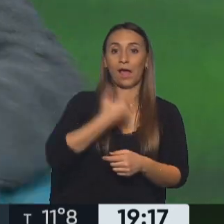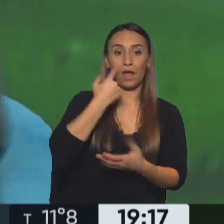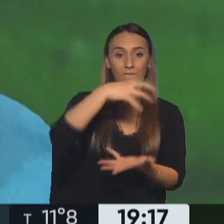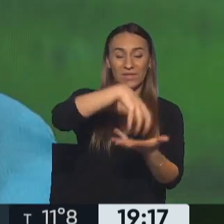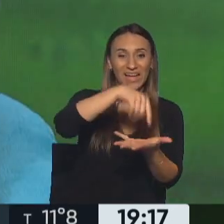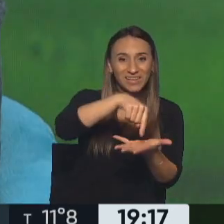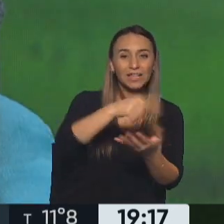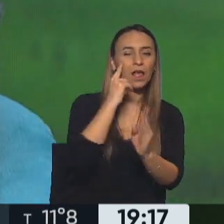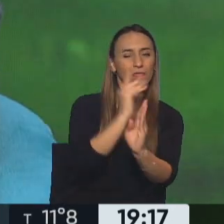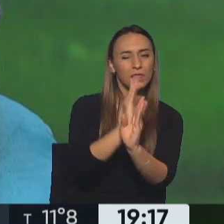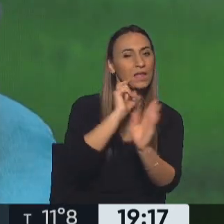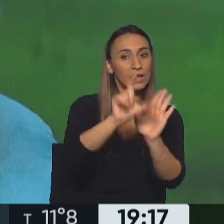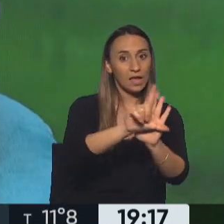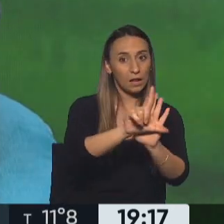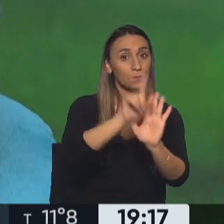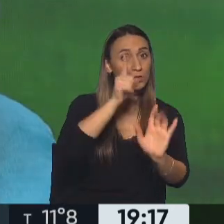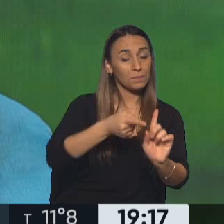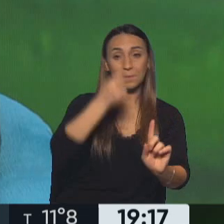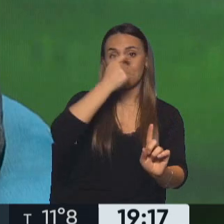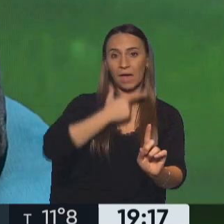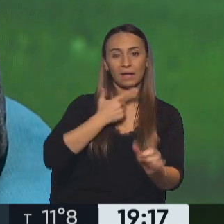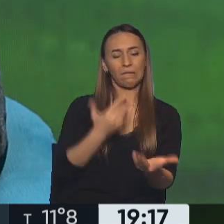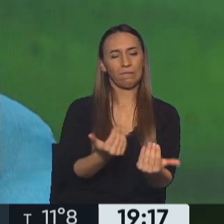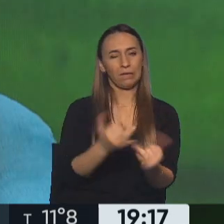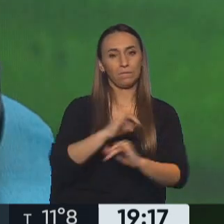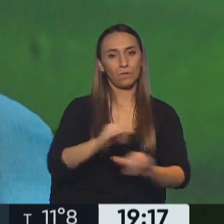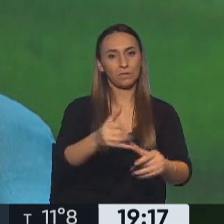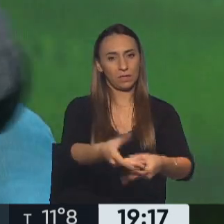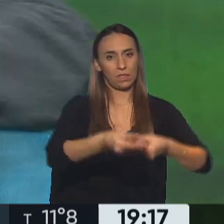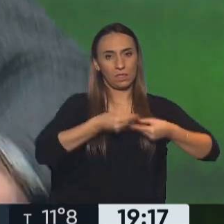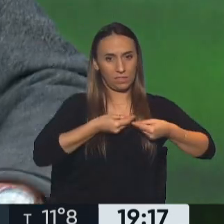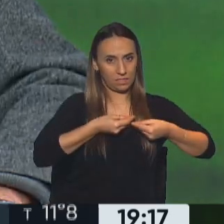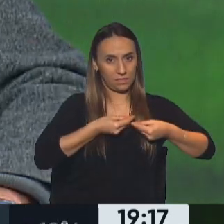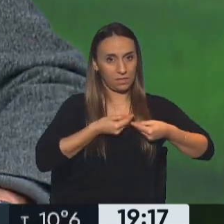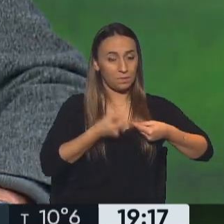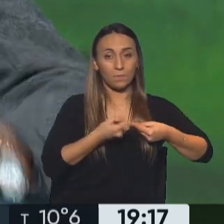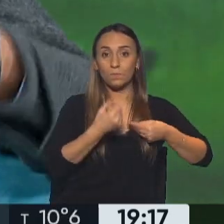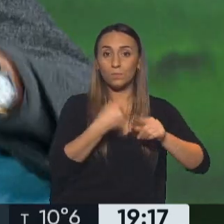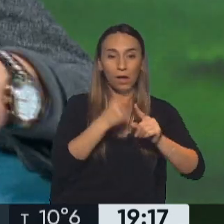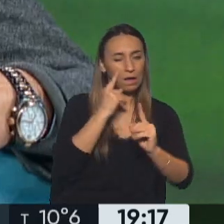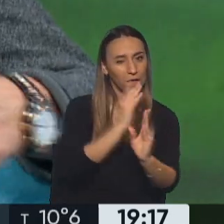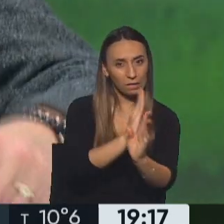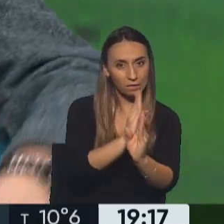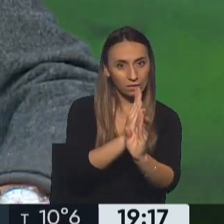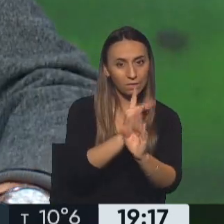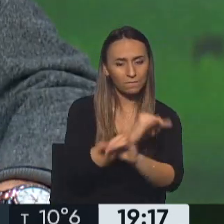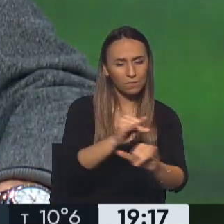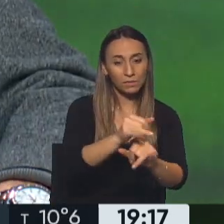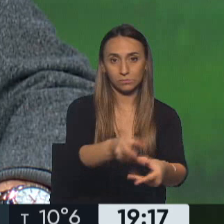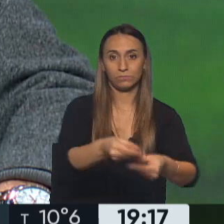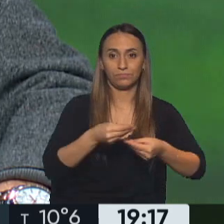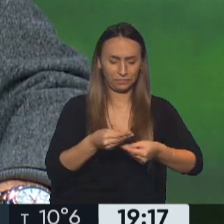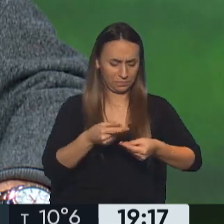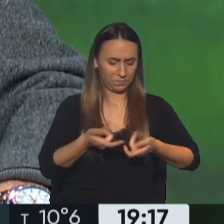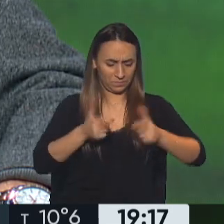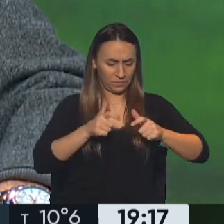sino que es el que usufructo la información que se produce a partir de esa dirección de espionaje ilegal y la utiliza en la reunión que